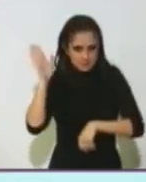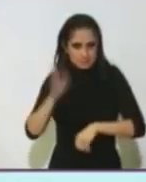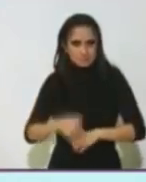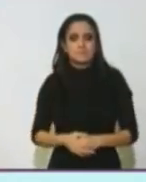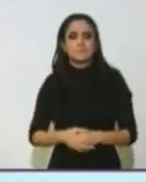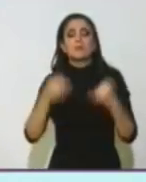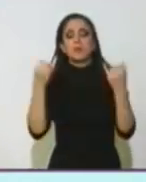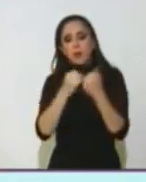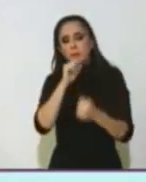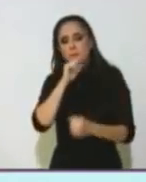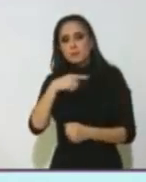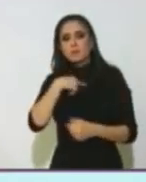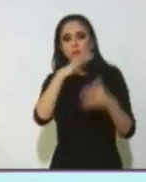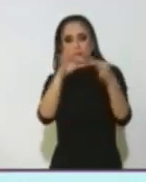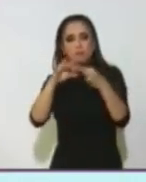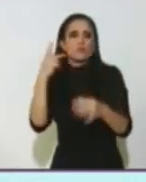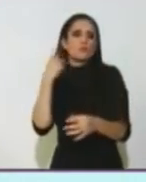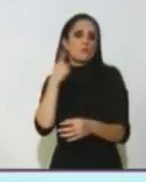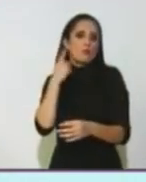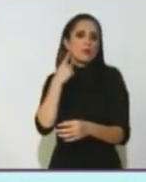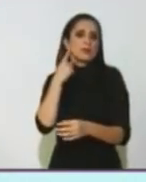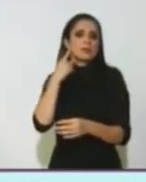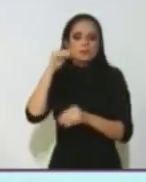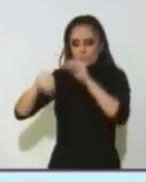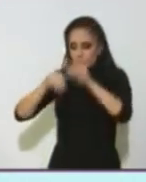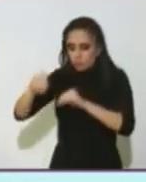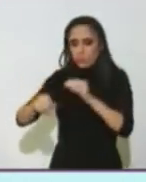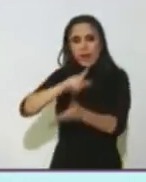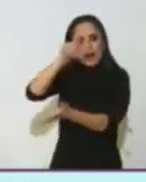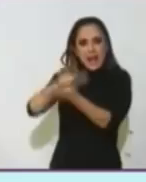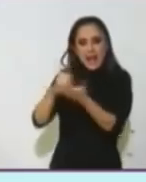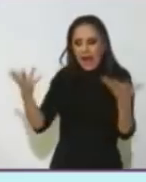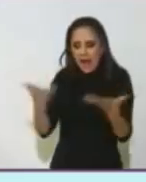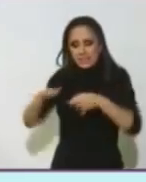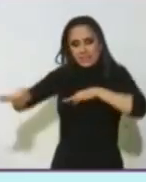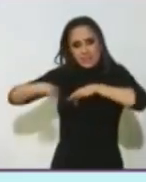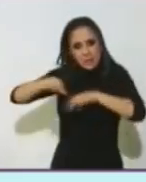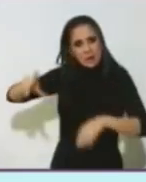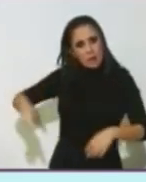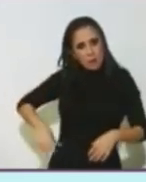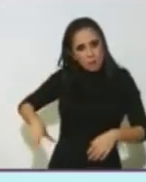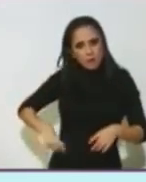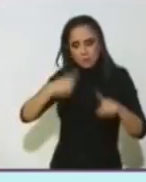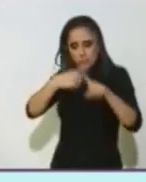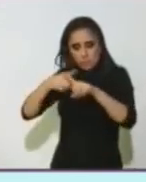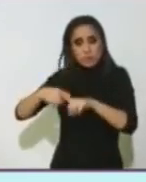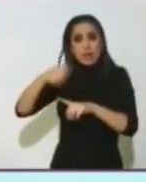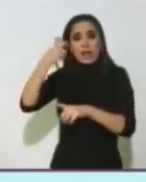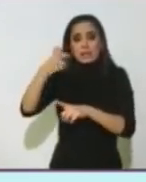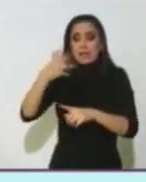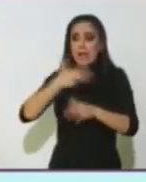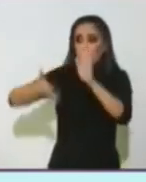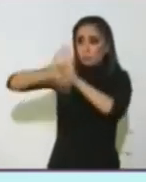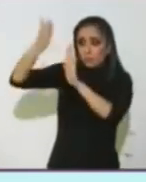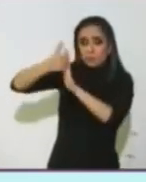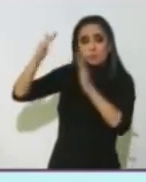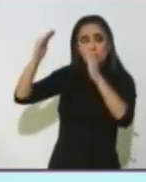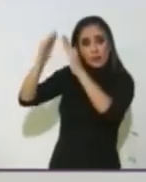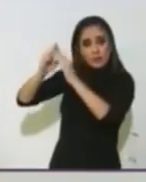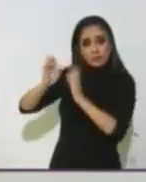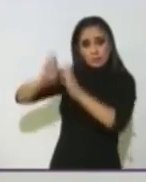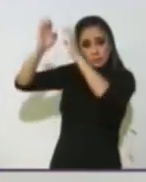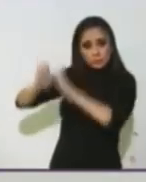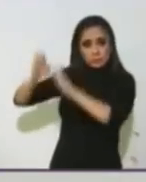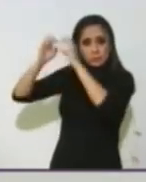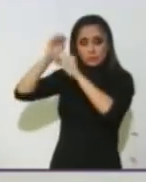definir políticas públicas que no permitan los desarrollos inmobiliarios irregulares vamos a aplicar gracias